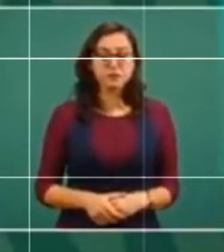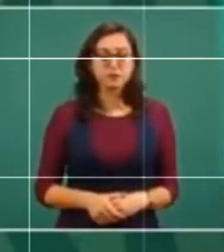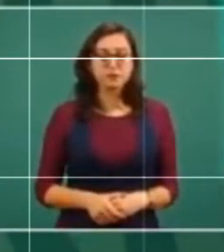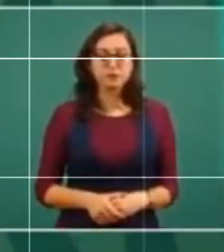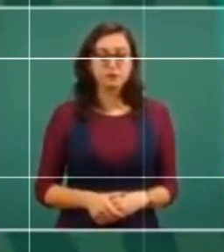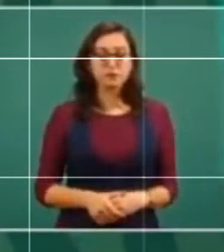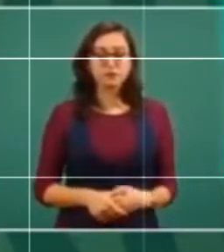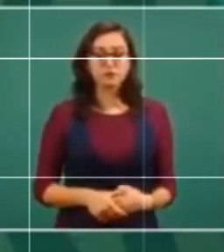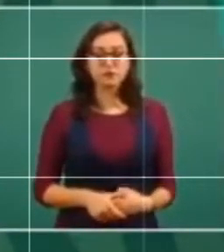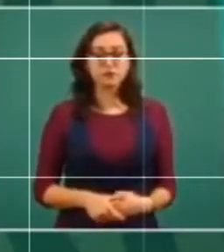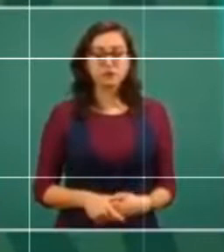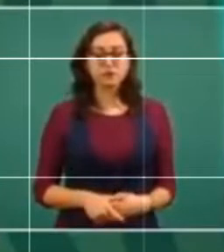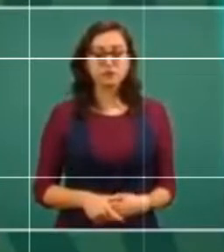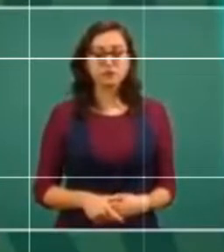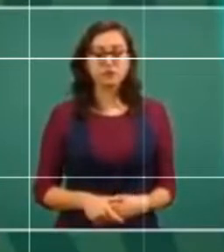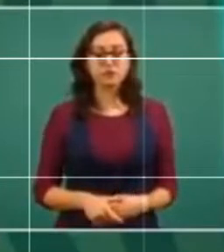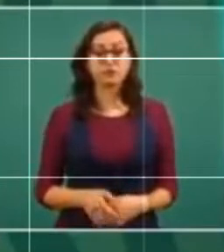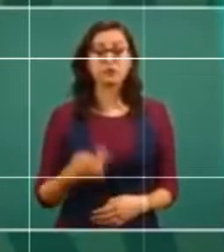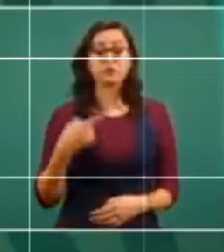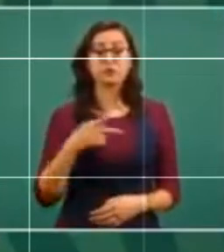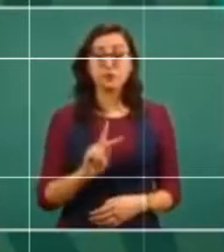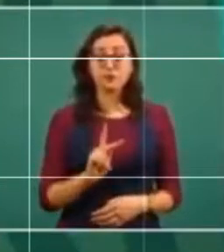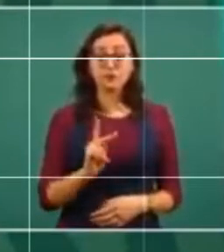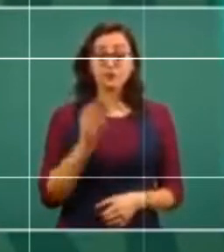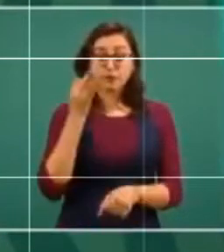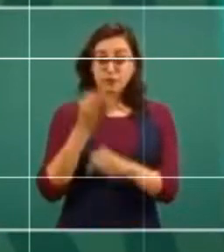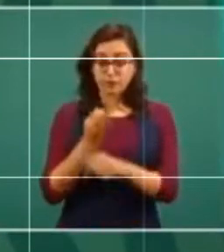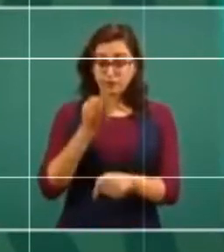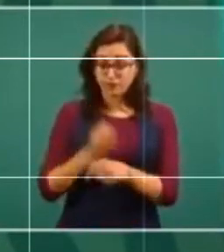Pero la Fiscalía ha actuado